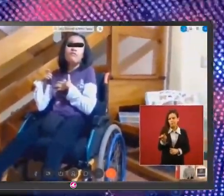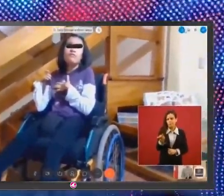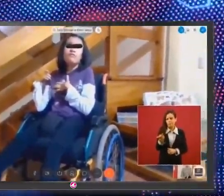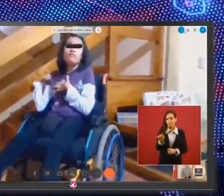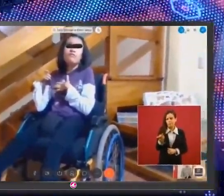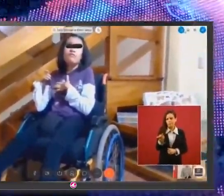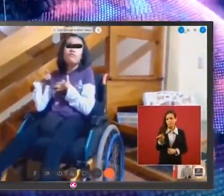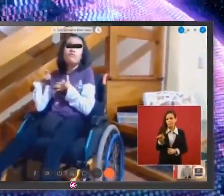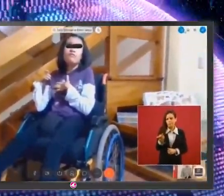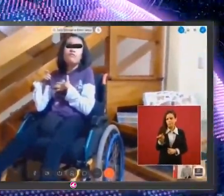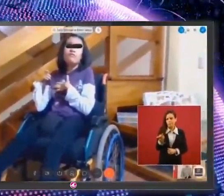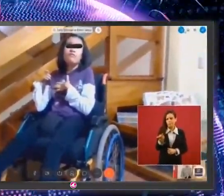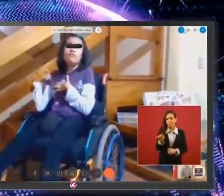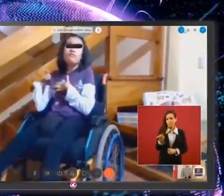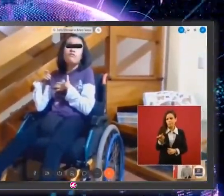una discapacidad.